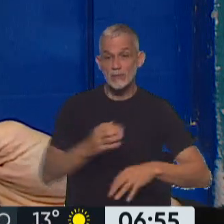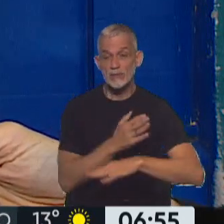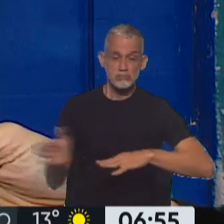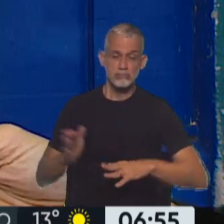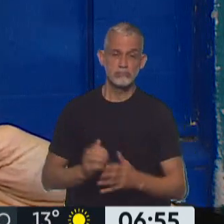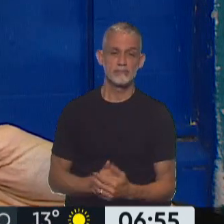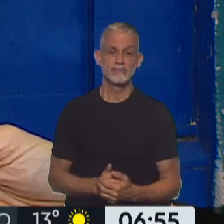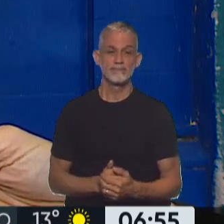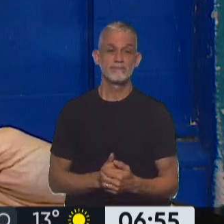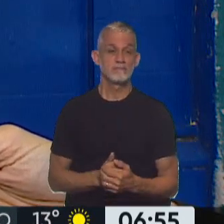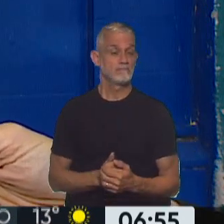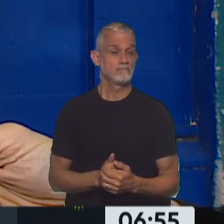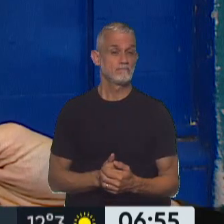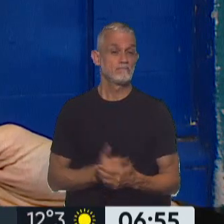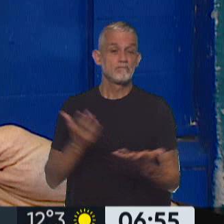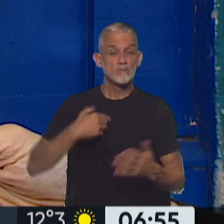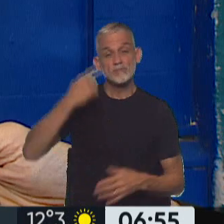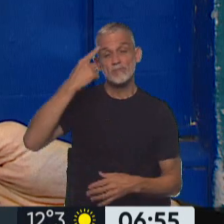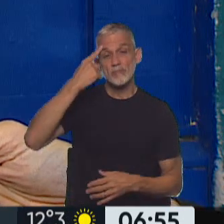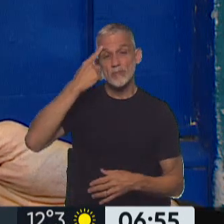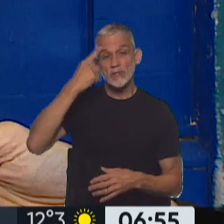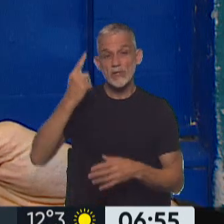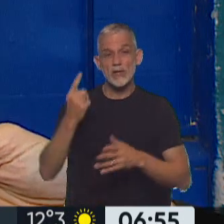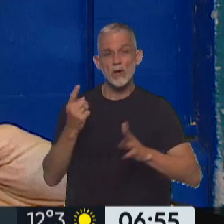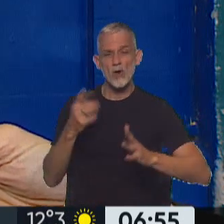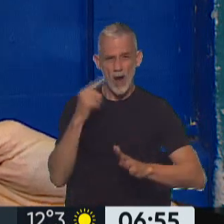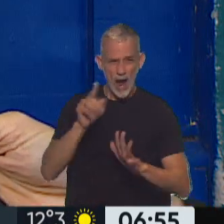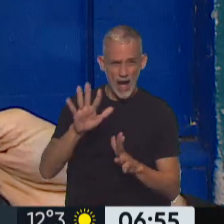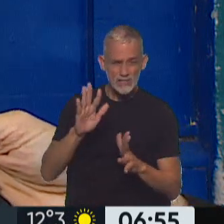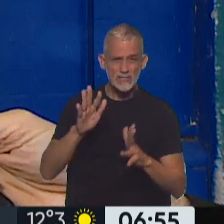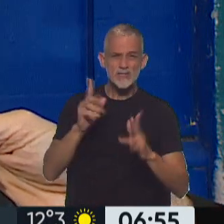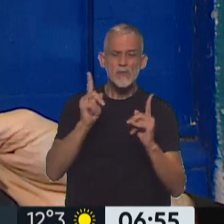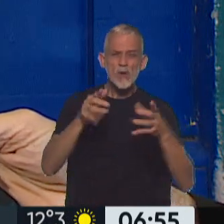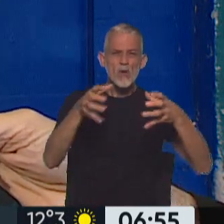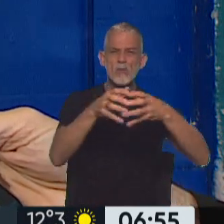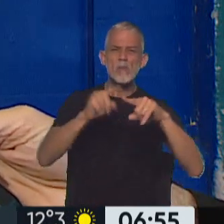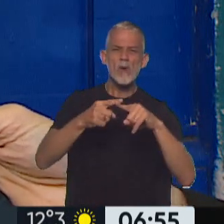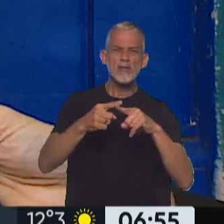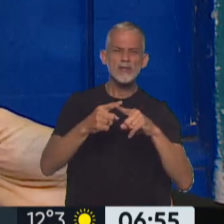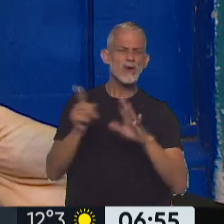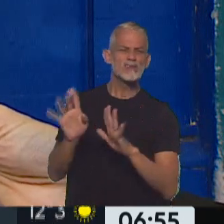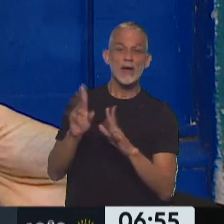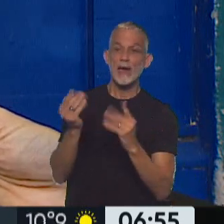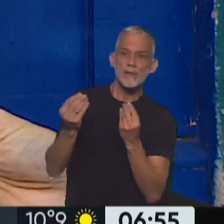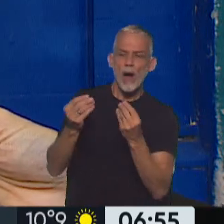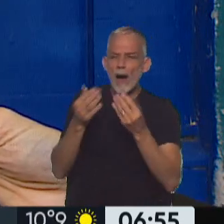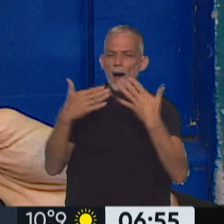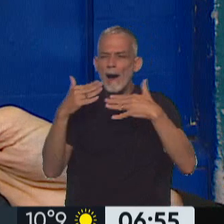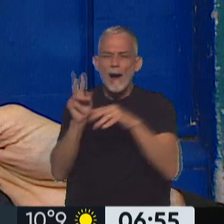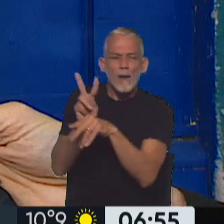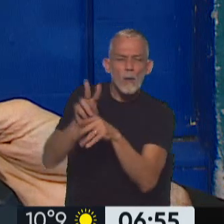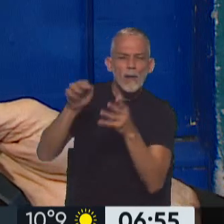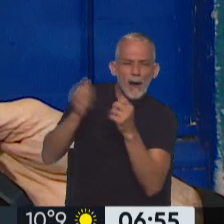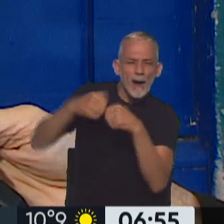hicimos lo que teníamos que hacer. Y creo que lejos estamos de otros espacios políticos que a veces lo que hacen es